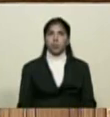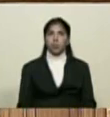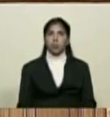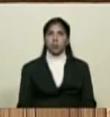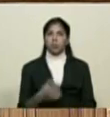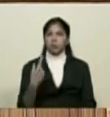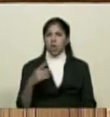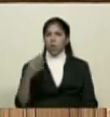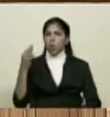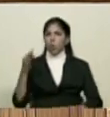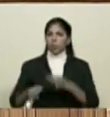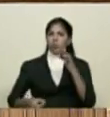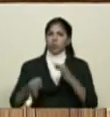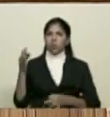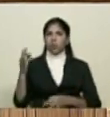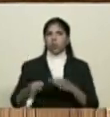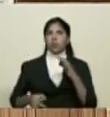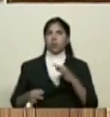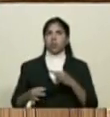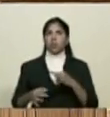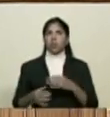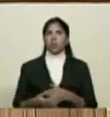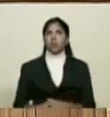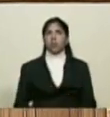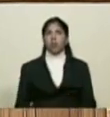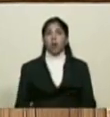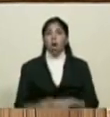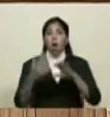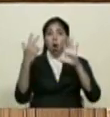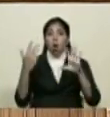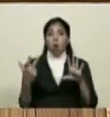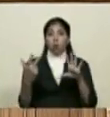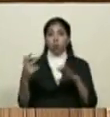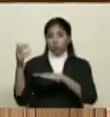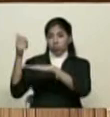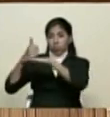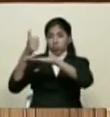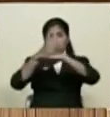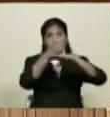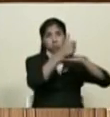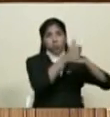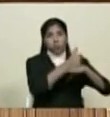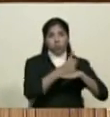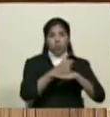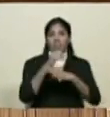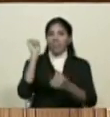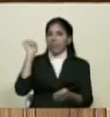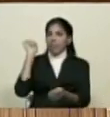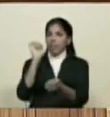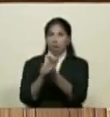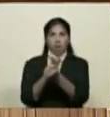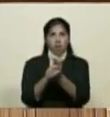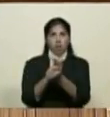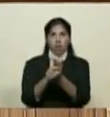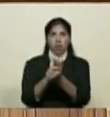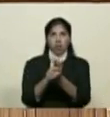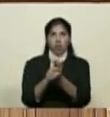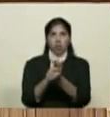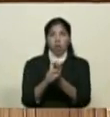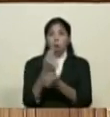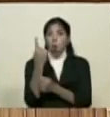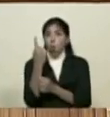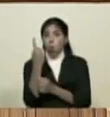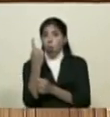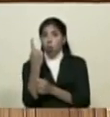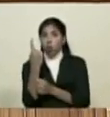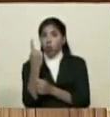justicia aquí, porque hay 8 gerentes de máximo nivel detenidos y uno evadido que